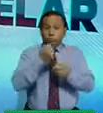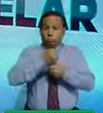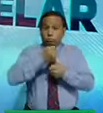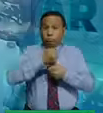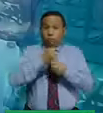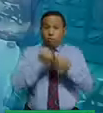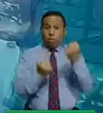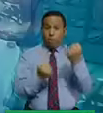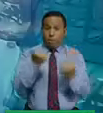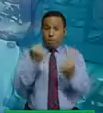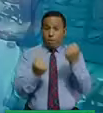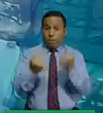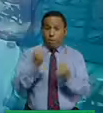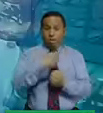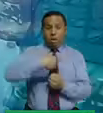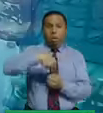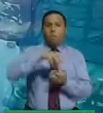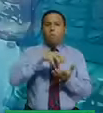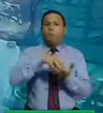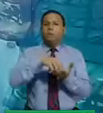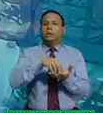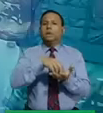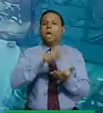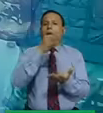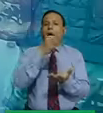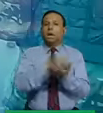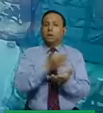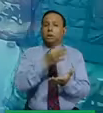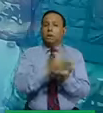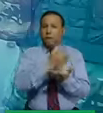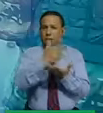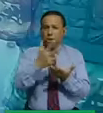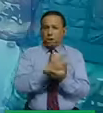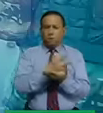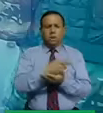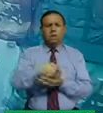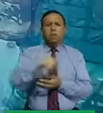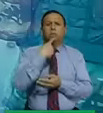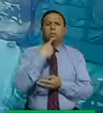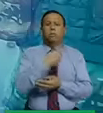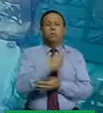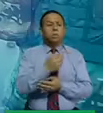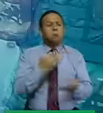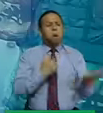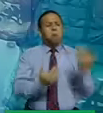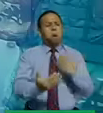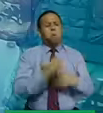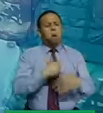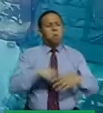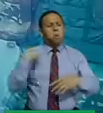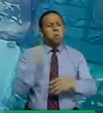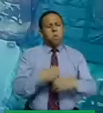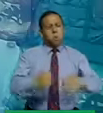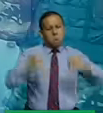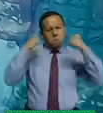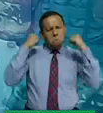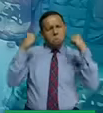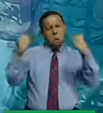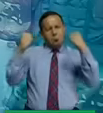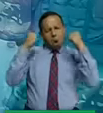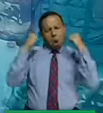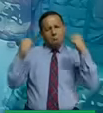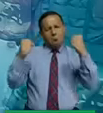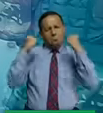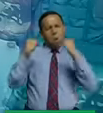fuerzas vivas de la provincia del Carchi serán los protagonistas de una paralización para exigir seguridad en las vías